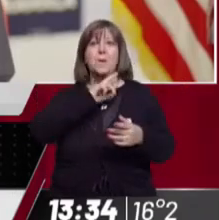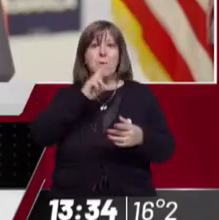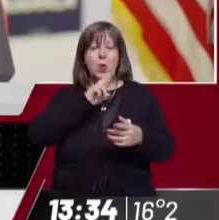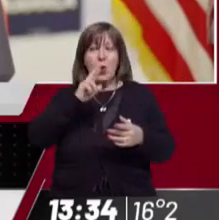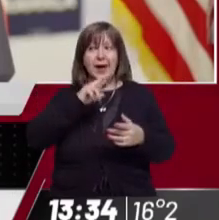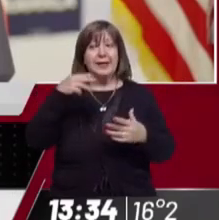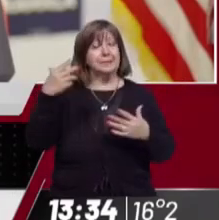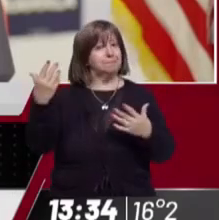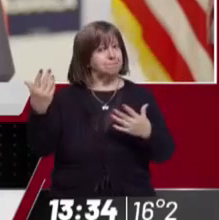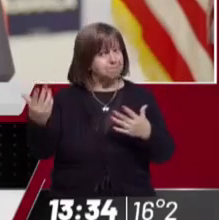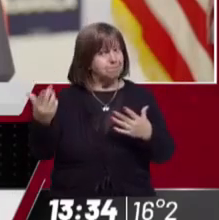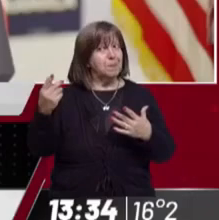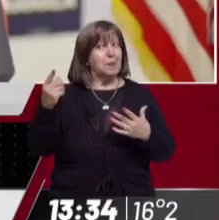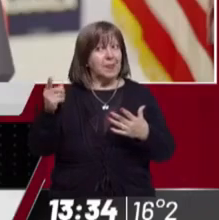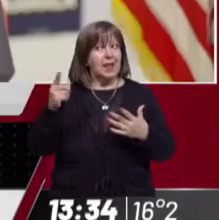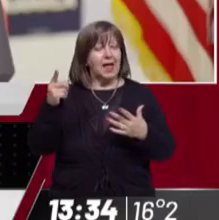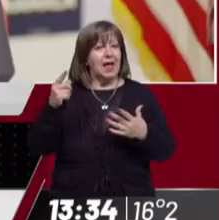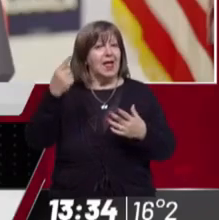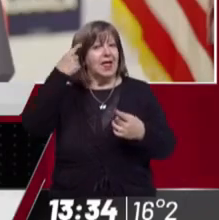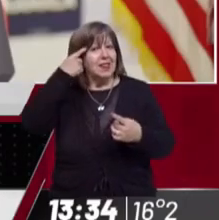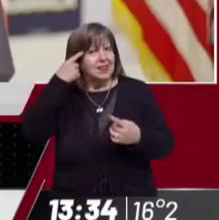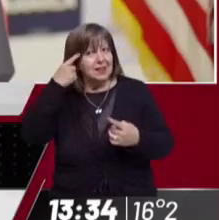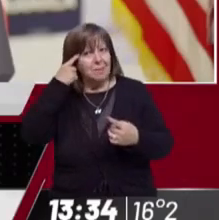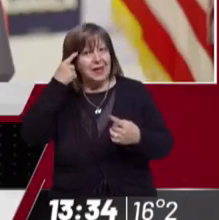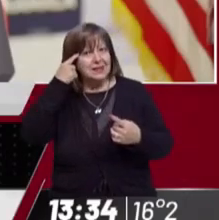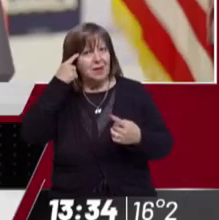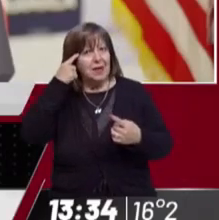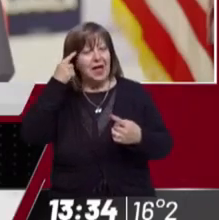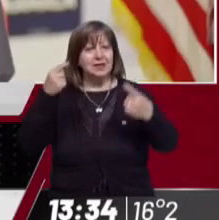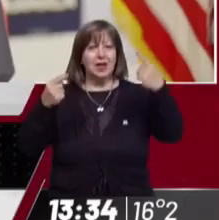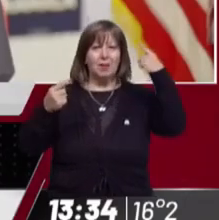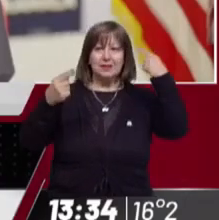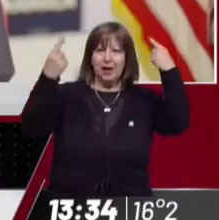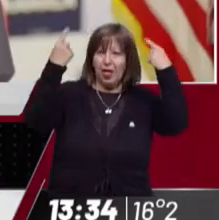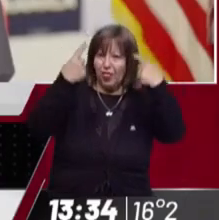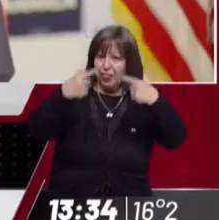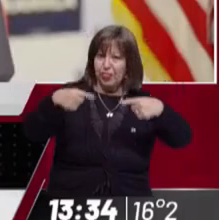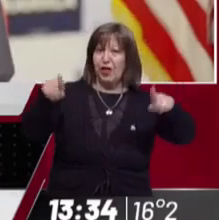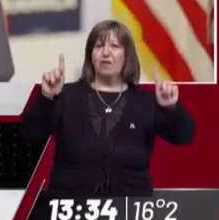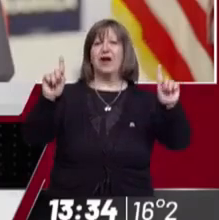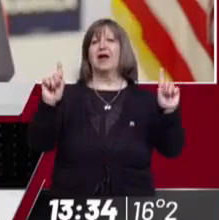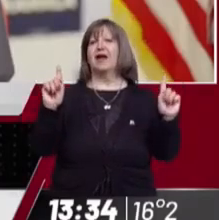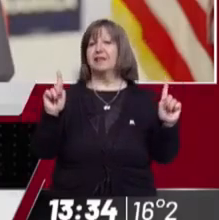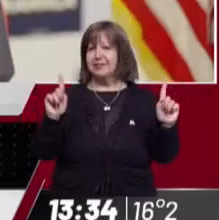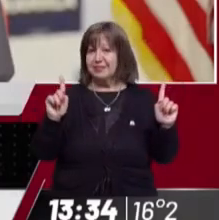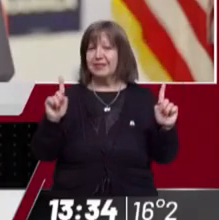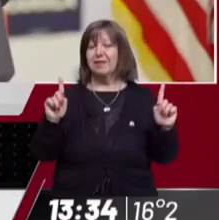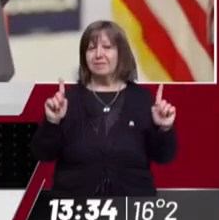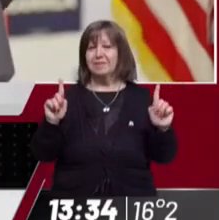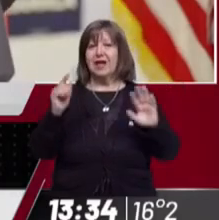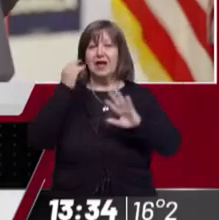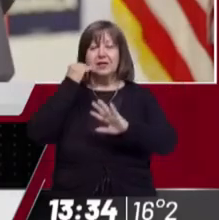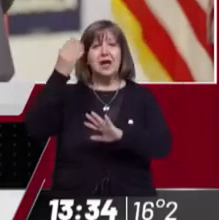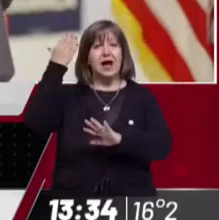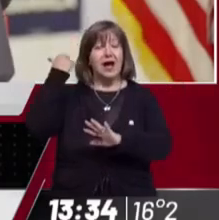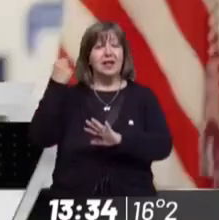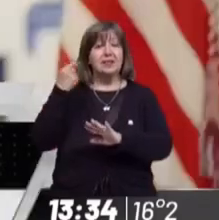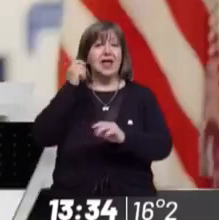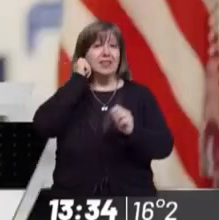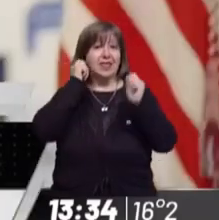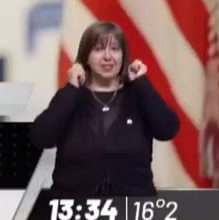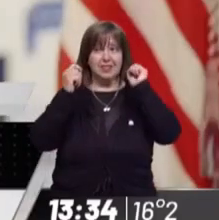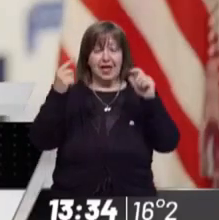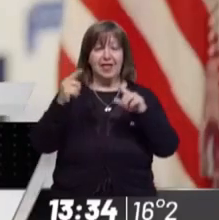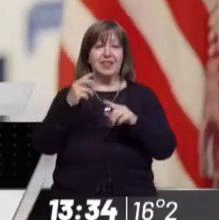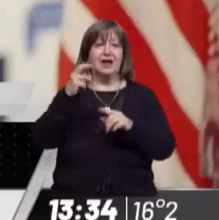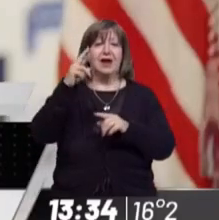un boomerang que ahora se le Claro. vuelve en contra, Exacto. porque él ahora sería el presidente más longevo de la historia de Estados Unidos. Había sido Reagan con 70, él había llegado